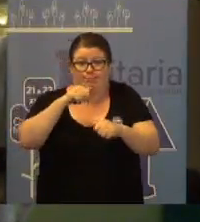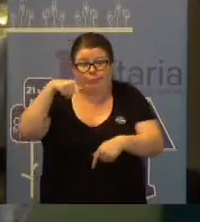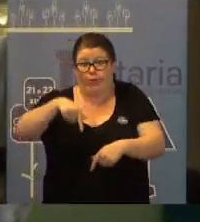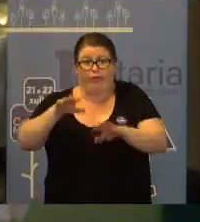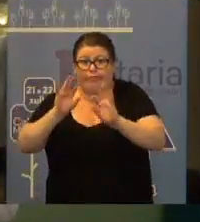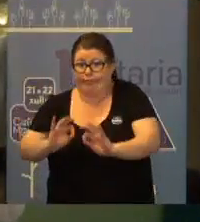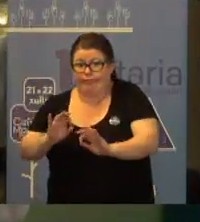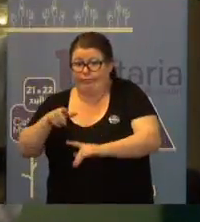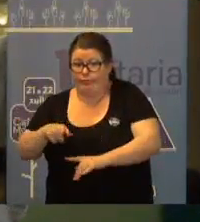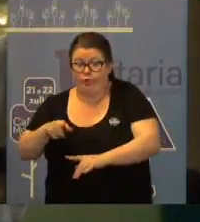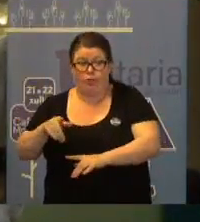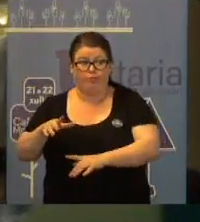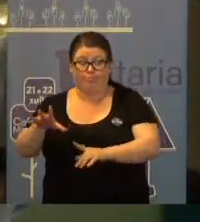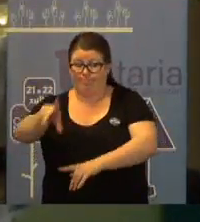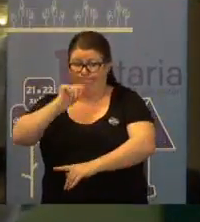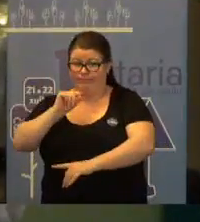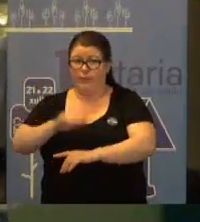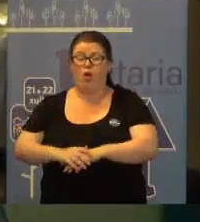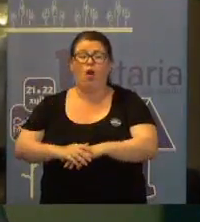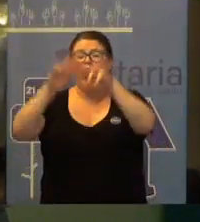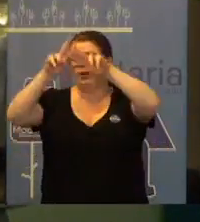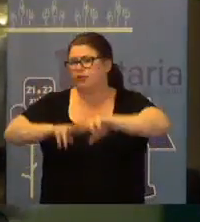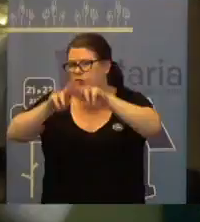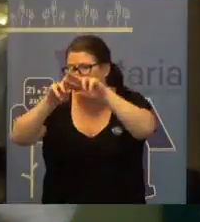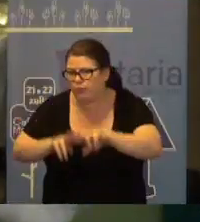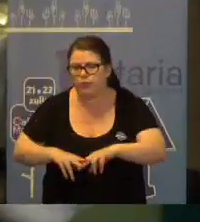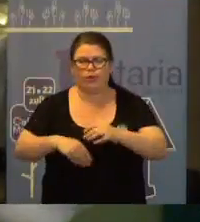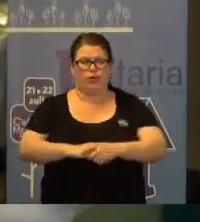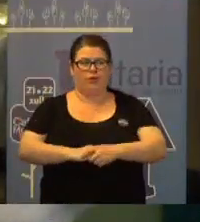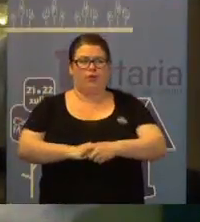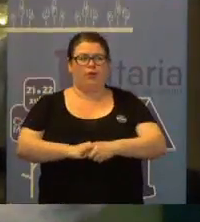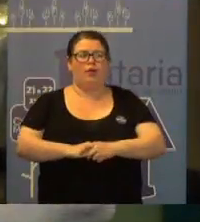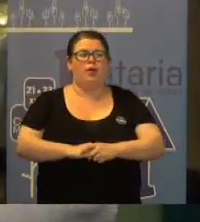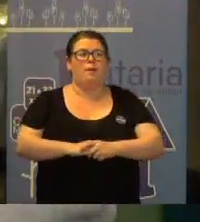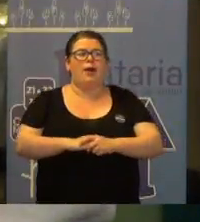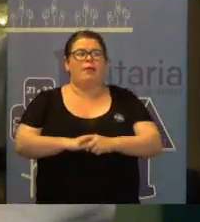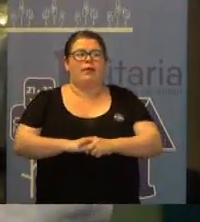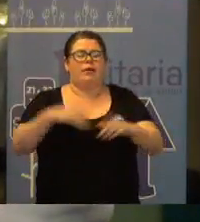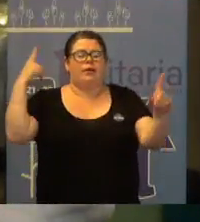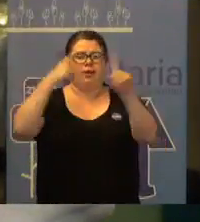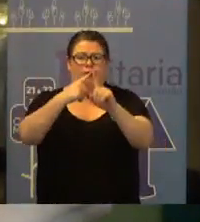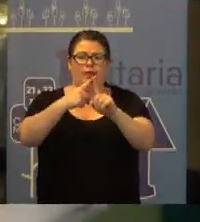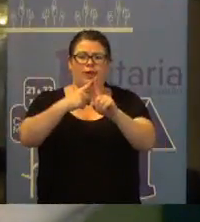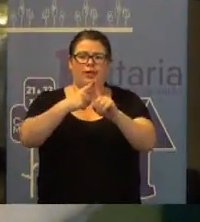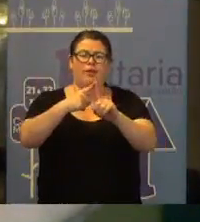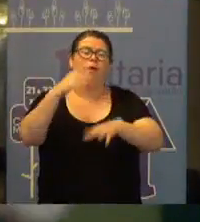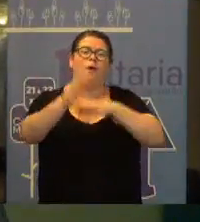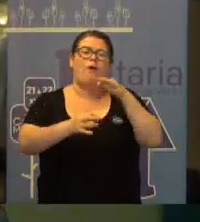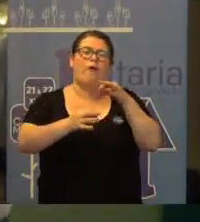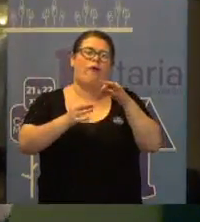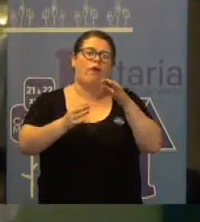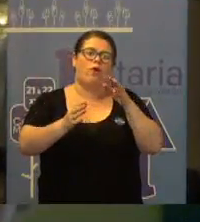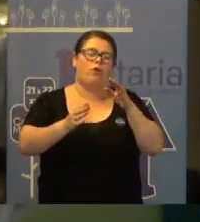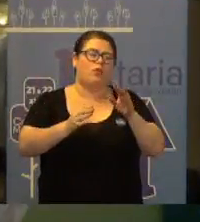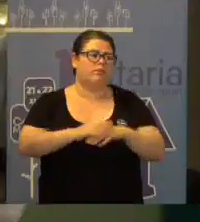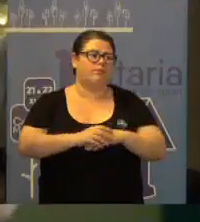Con, digamos, partir no estudo do que é, no diagnóstico do que é, non? Para min, os retos organizativos están en entender